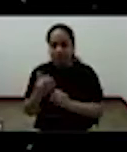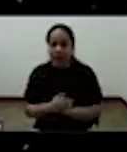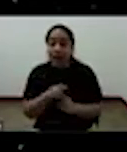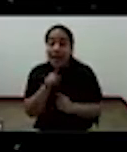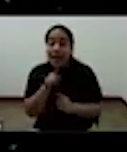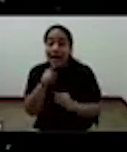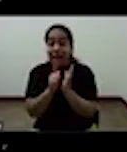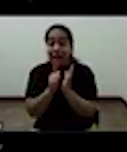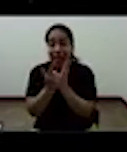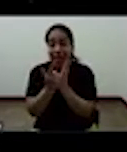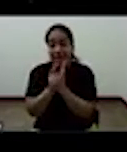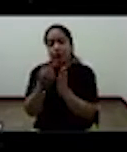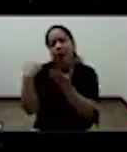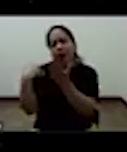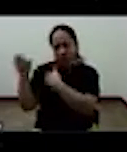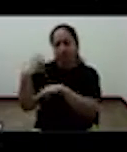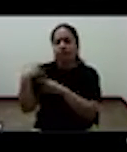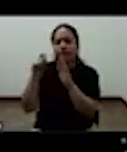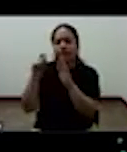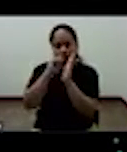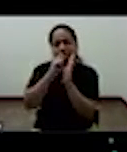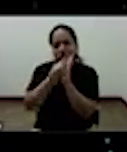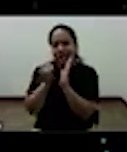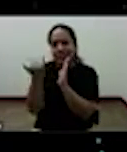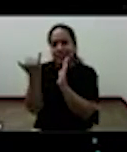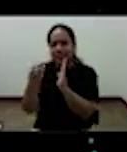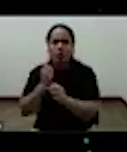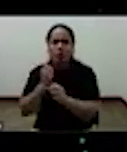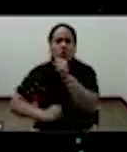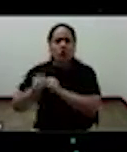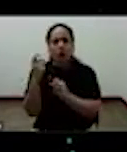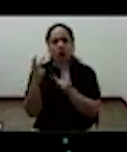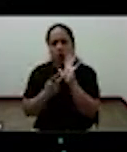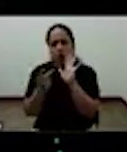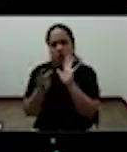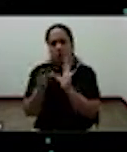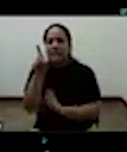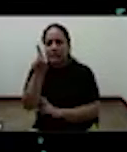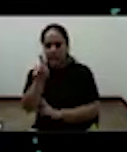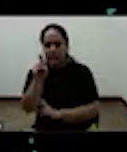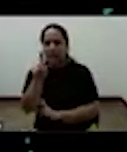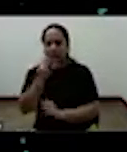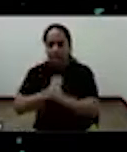escribí en el 2006 y que publiqué en el 2006